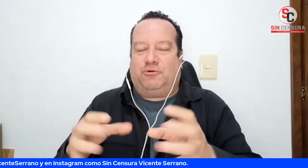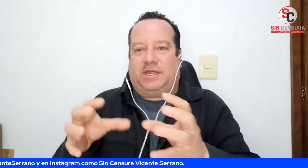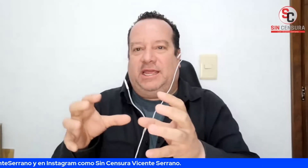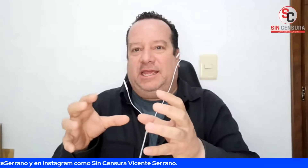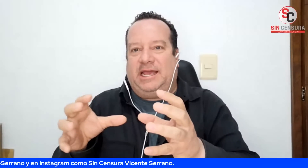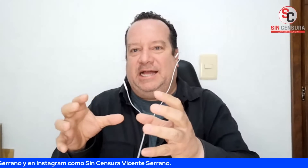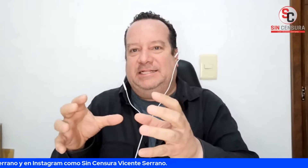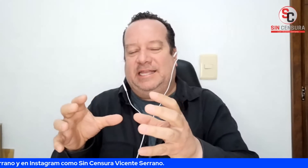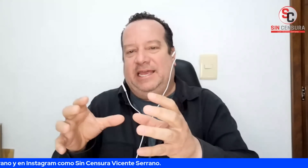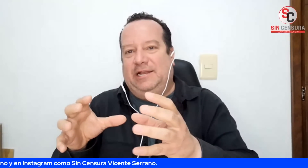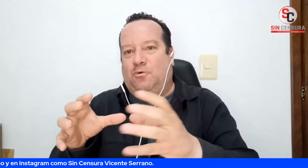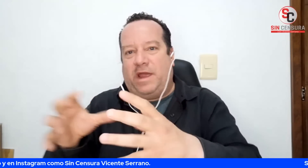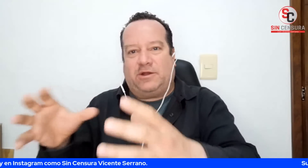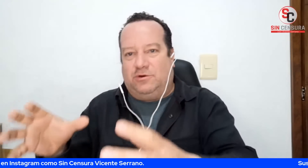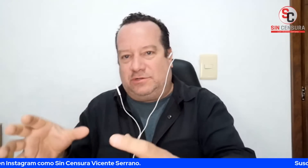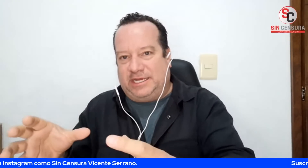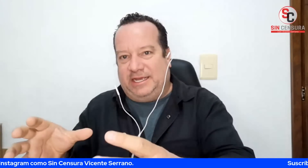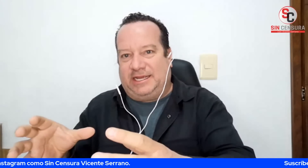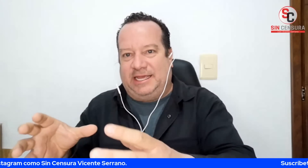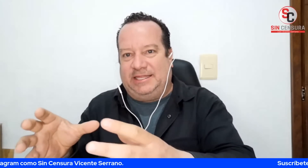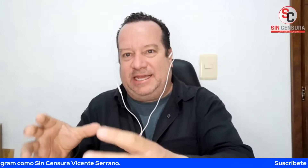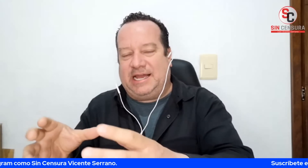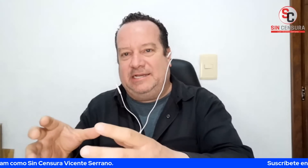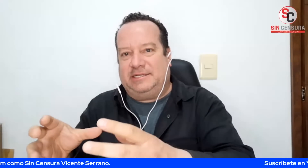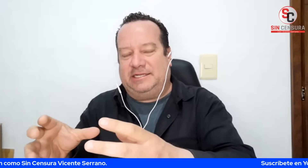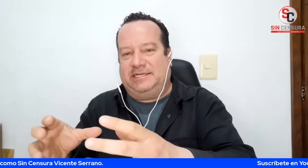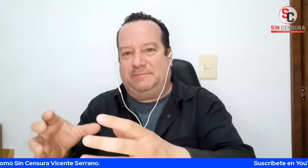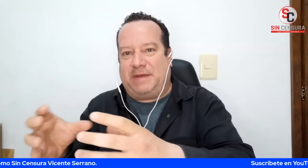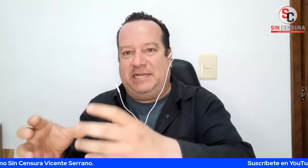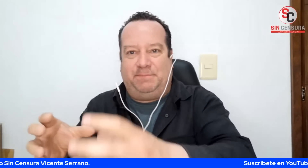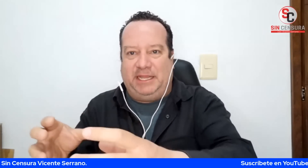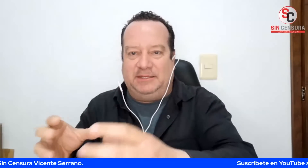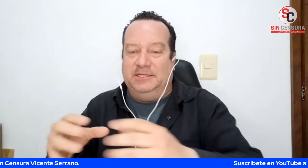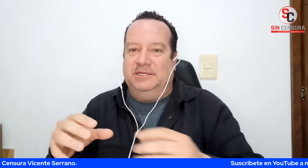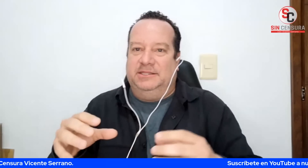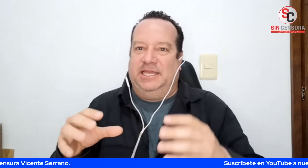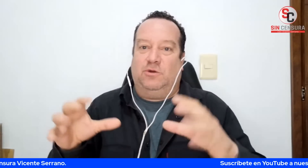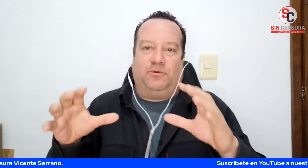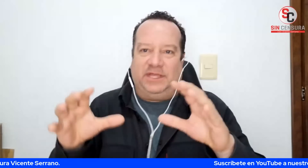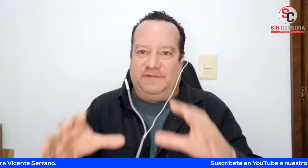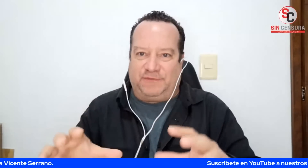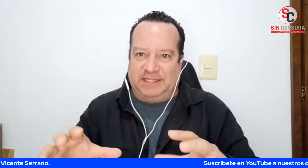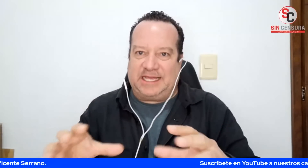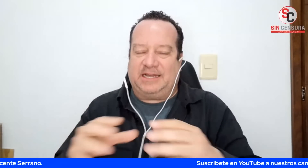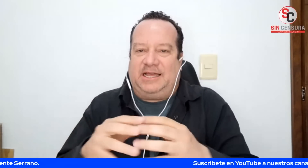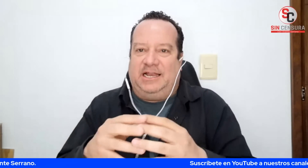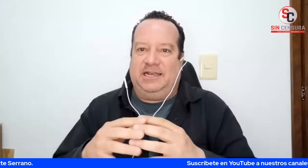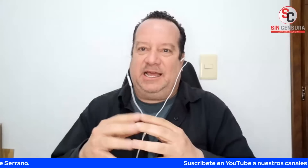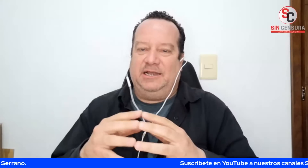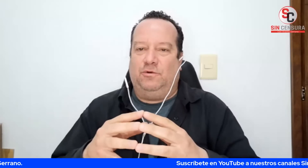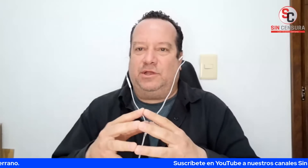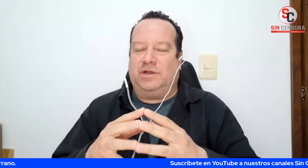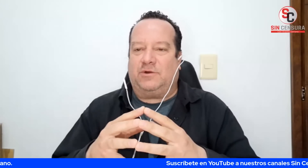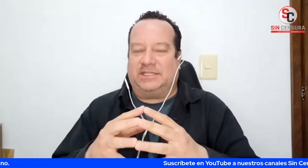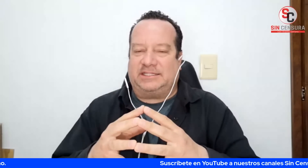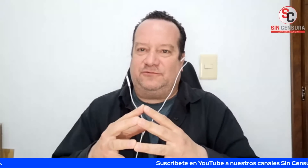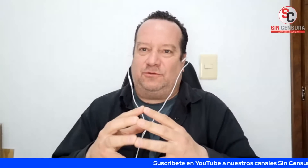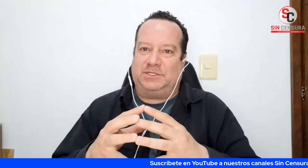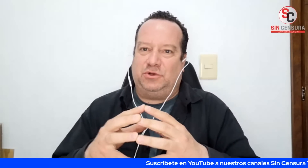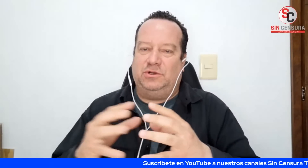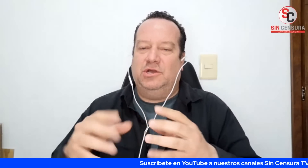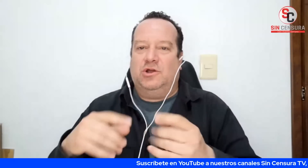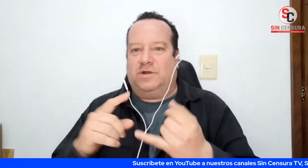¿Por qué? Porque ante el hueco que dejan PAN y PRI de no poder enfrentar al gobierno de la